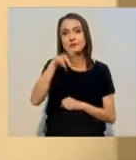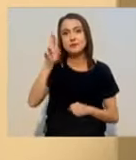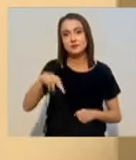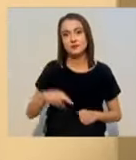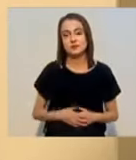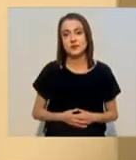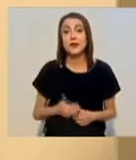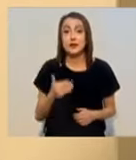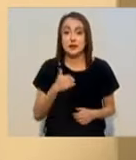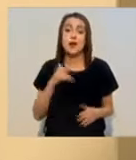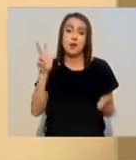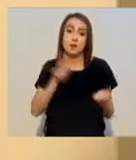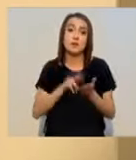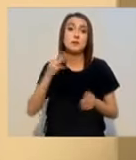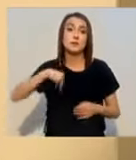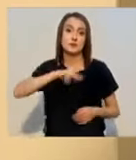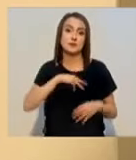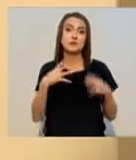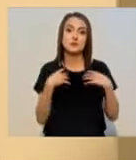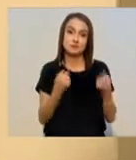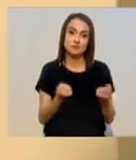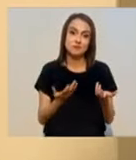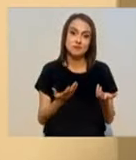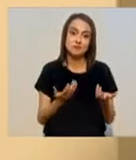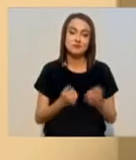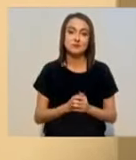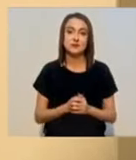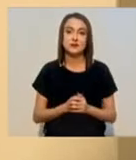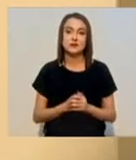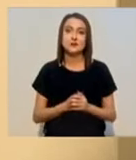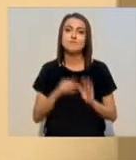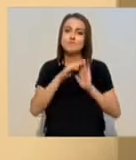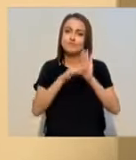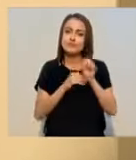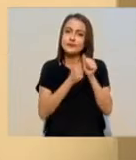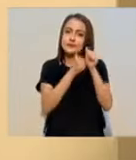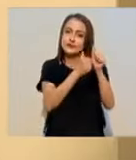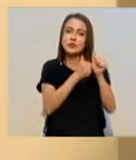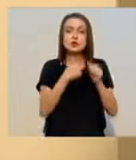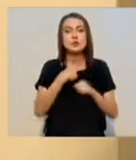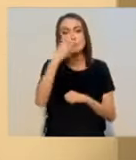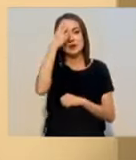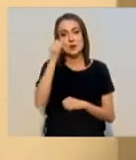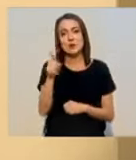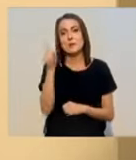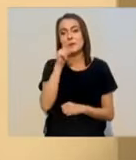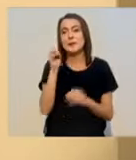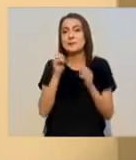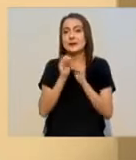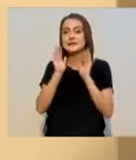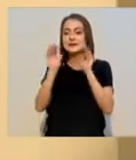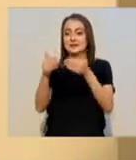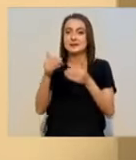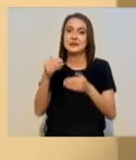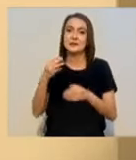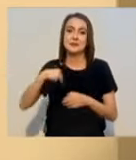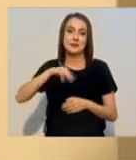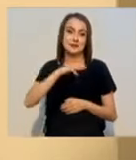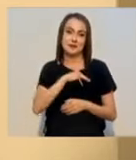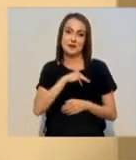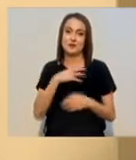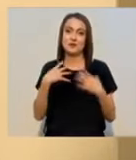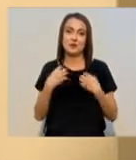Rica, que lo tiene que aprobar el Ministerio de Salud. Y eso creo que es una pregunta más para el Ministerio de Salud que para la